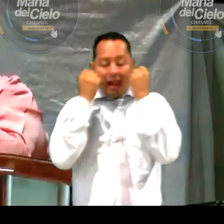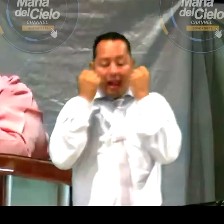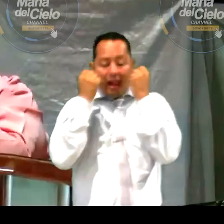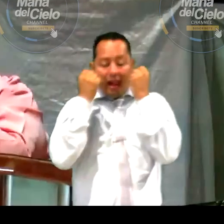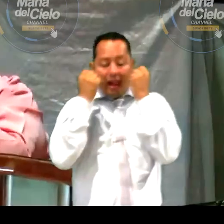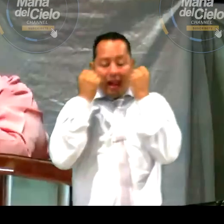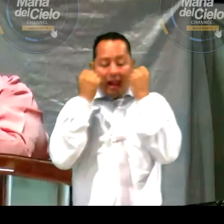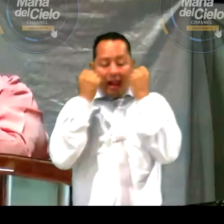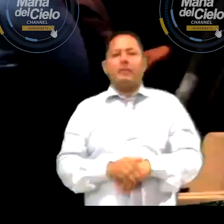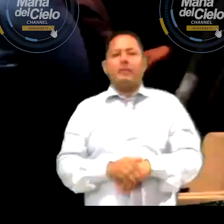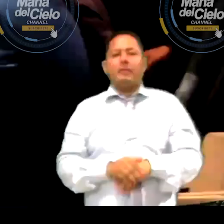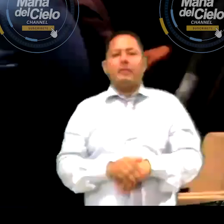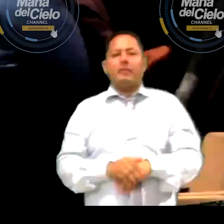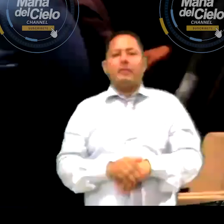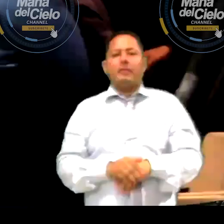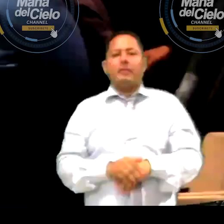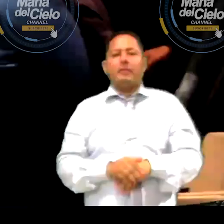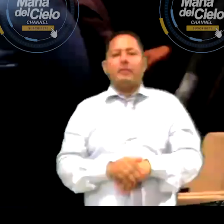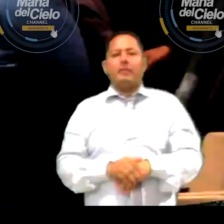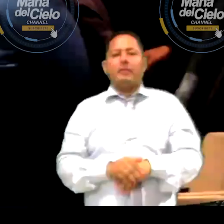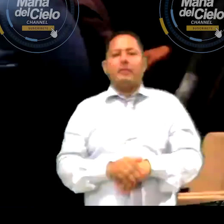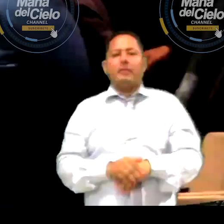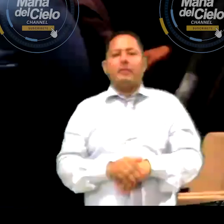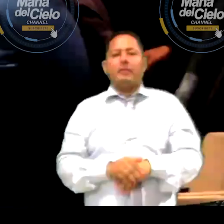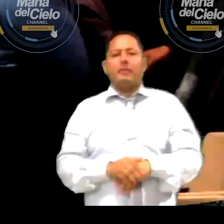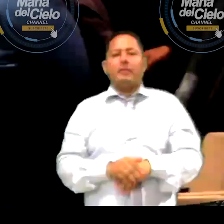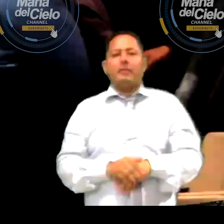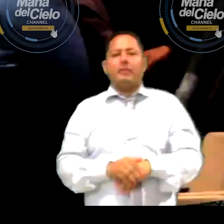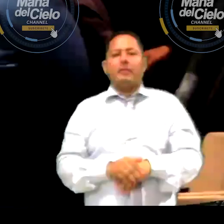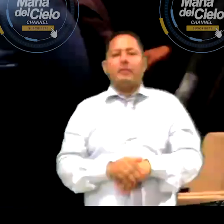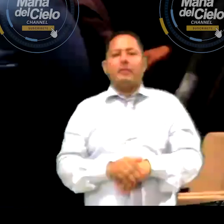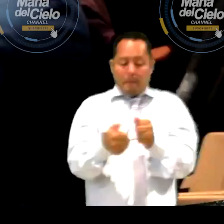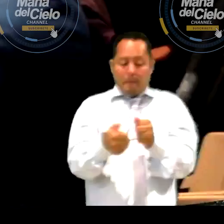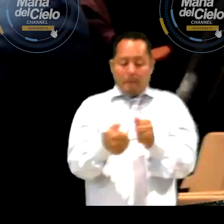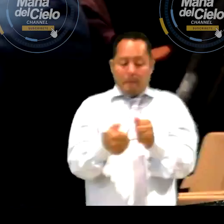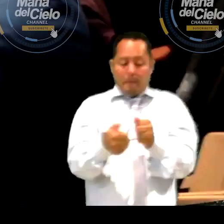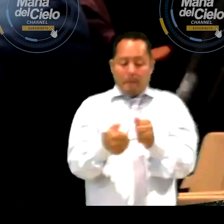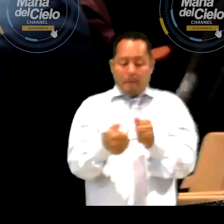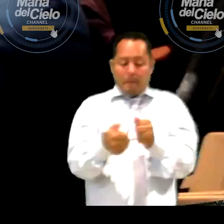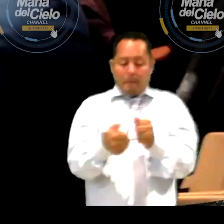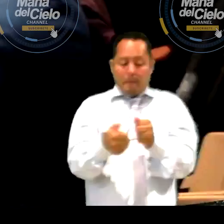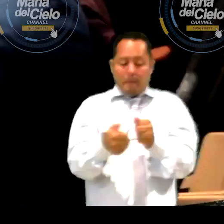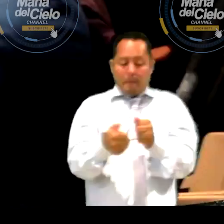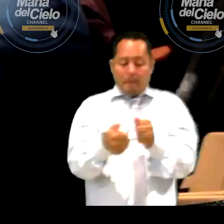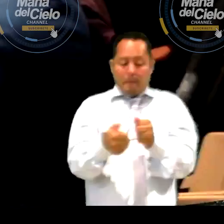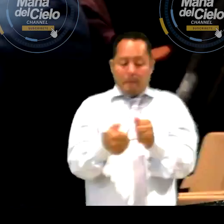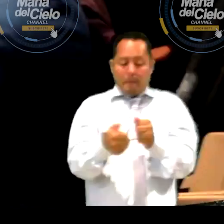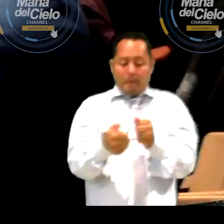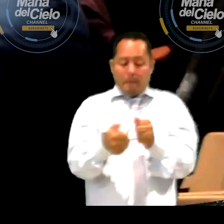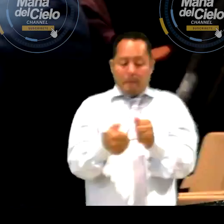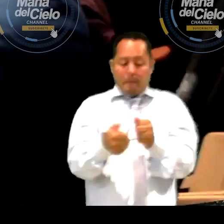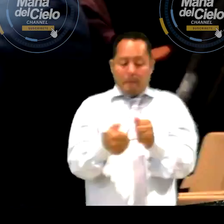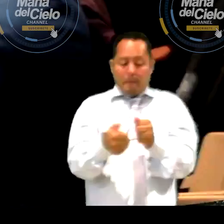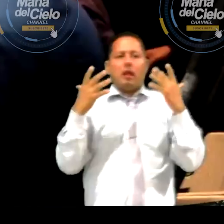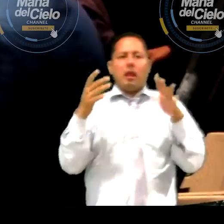Alguien pensaría, ya se reúnen es para pedir plata. No, no, no, hay algo más.